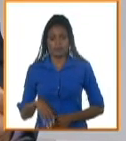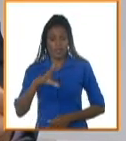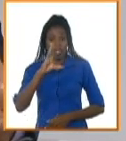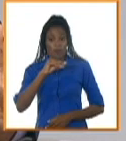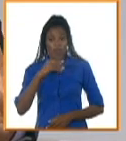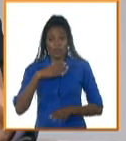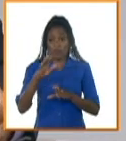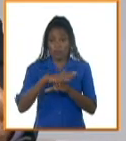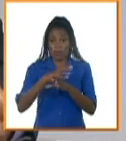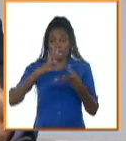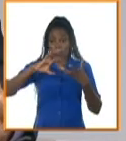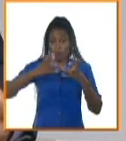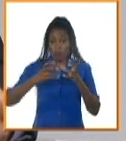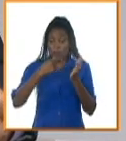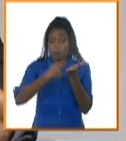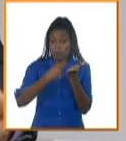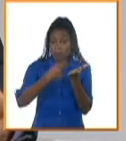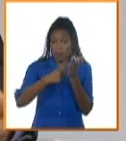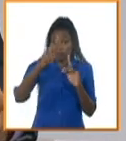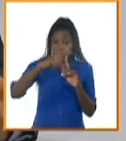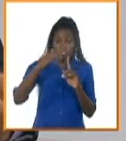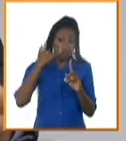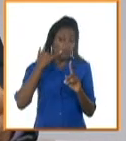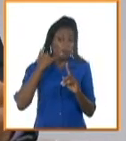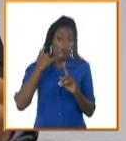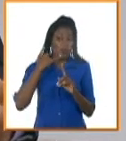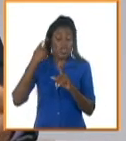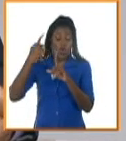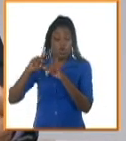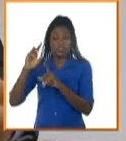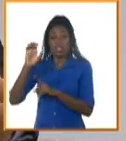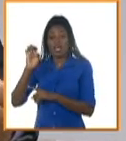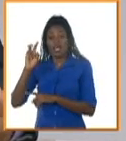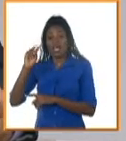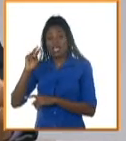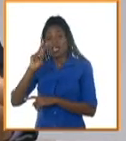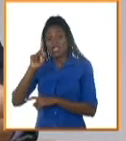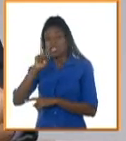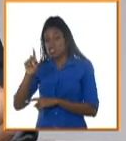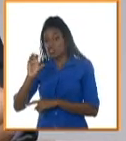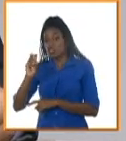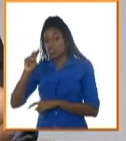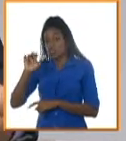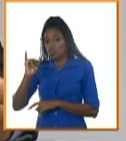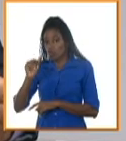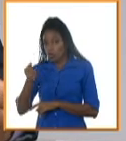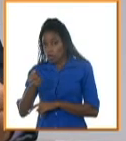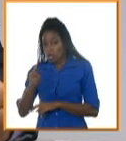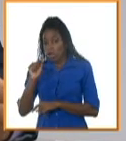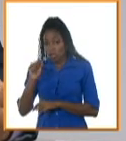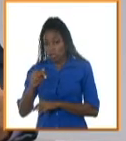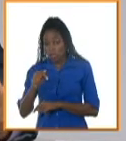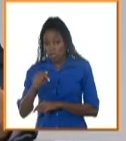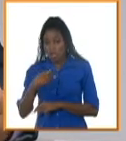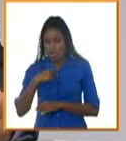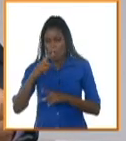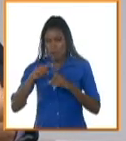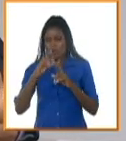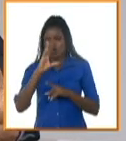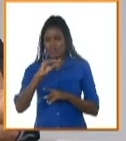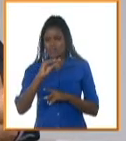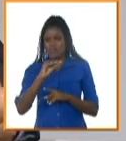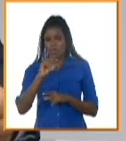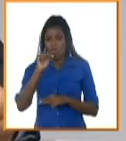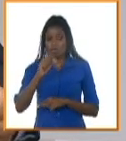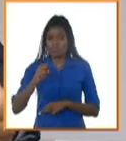pasarelas yo creo que hay una fortaleza que hemos desarrollado en los últimos años y es tener dos plataformas nacionales de pago Y por qué digo que el hecho de que